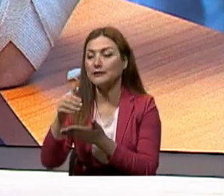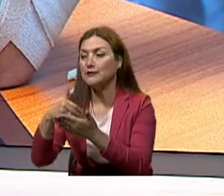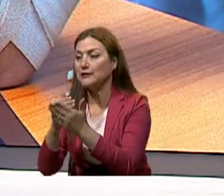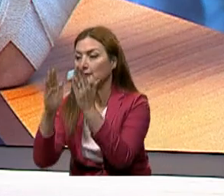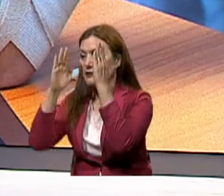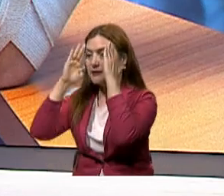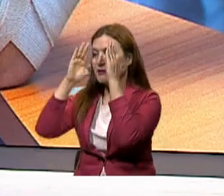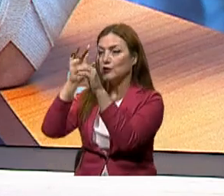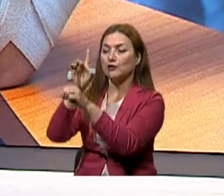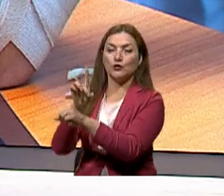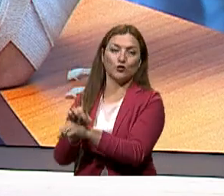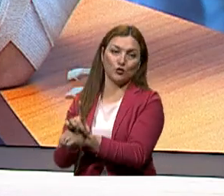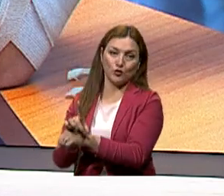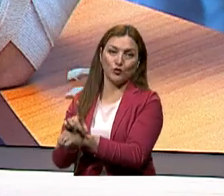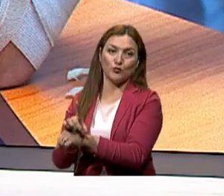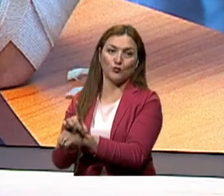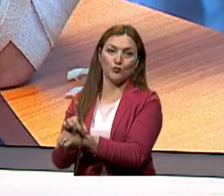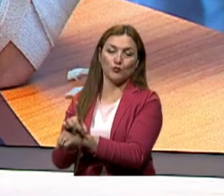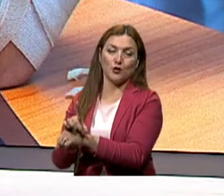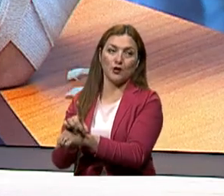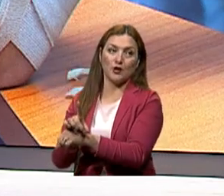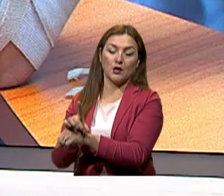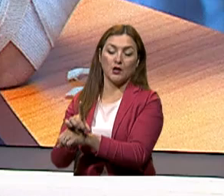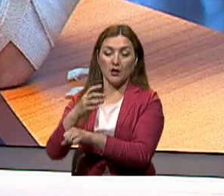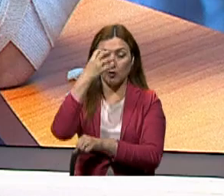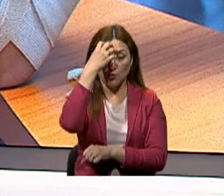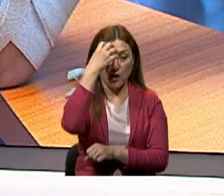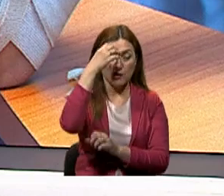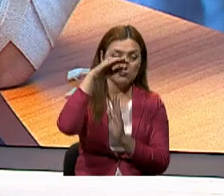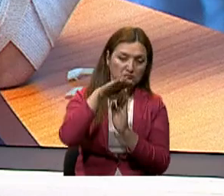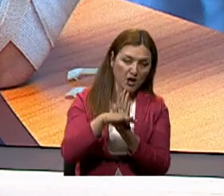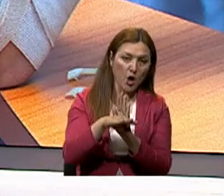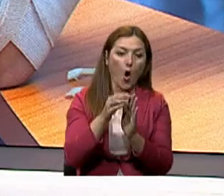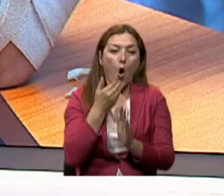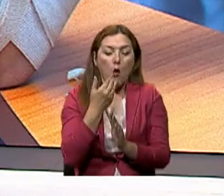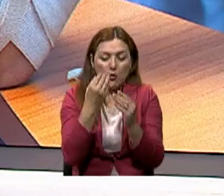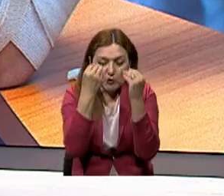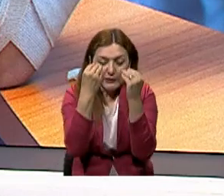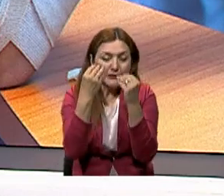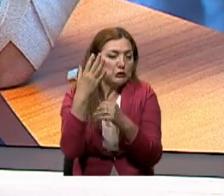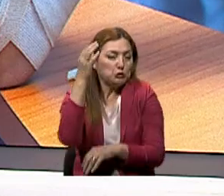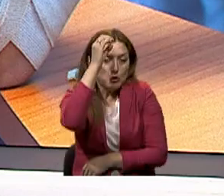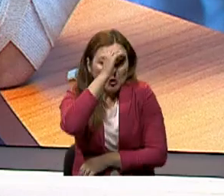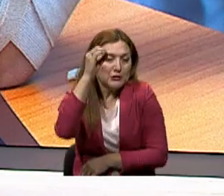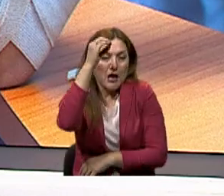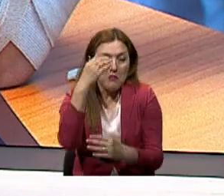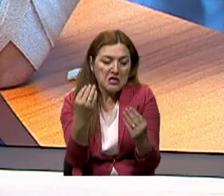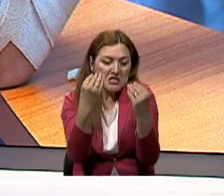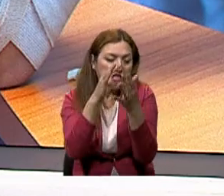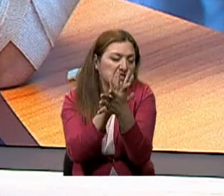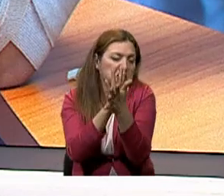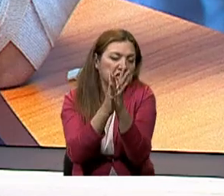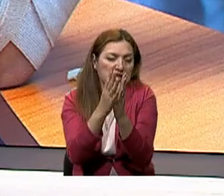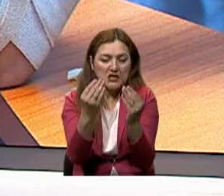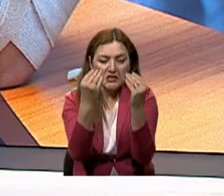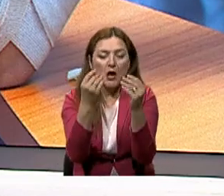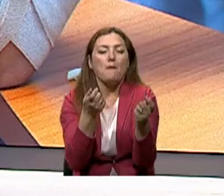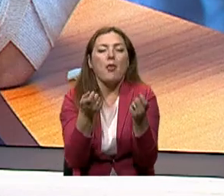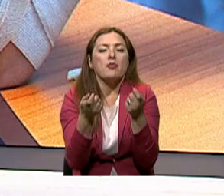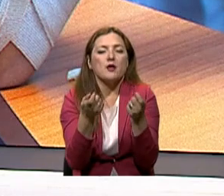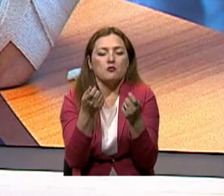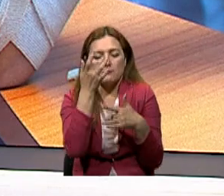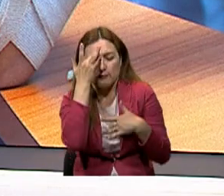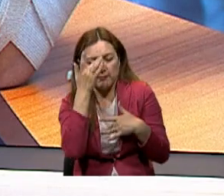atención oportuna por la diabetes, una baja en la educación sobre el manejo de la enfermedad. Sin embargo, cuando nosotros hacemos una